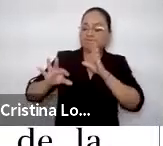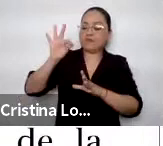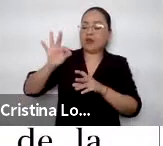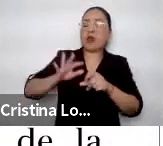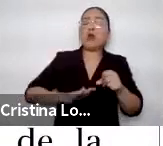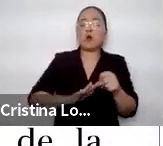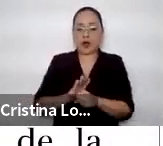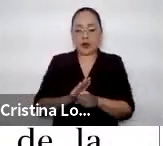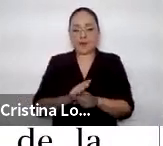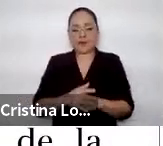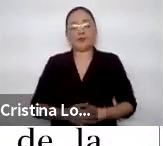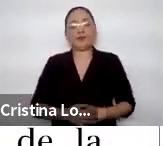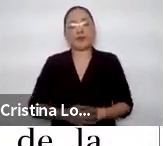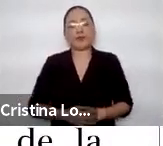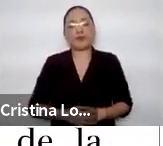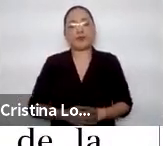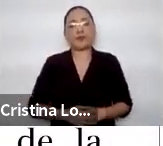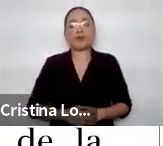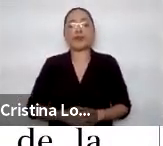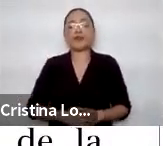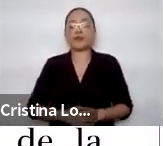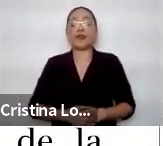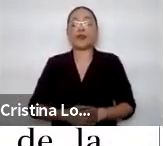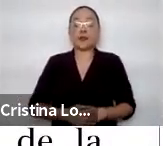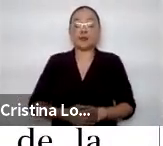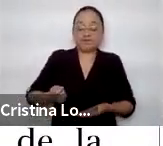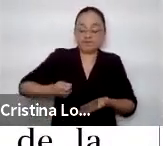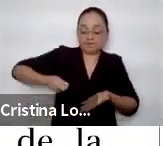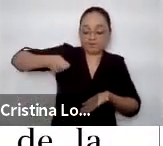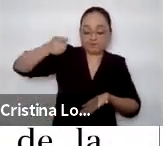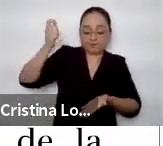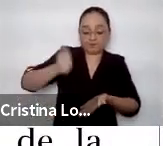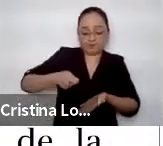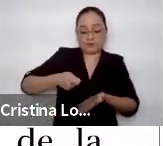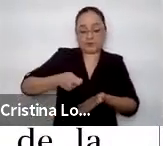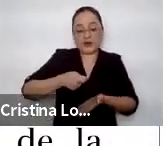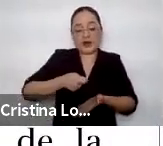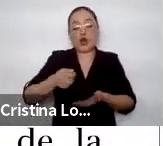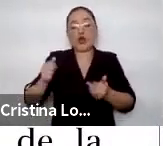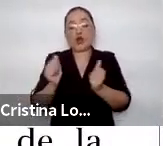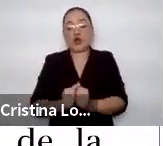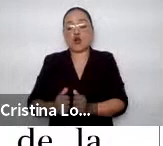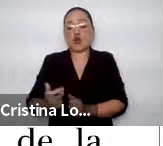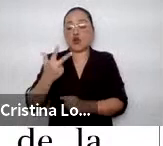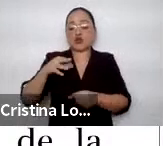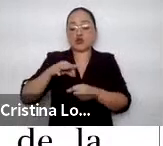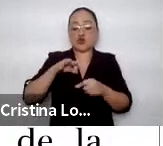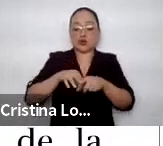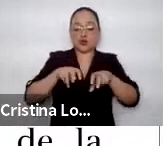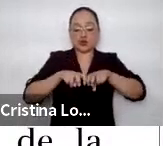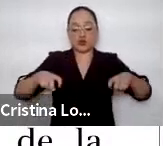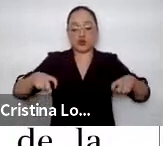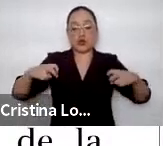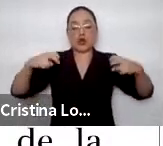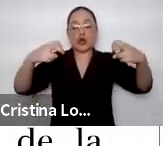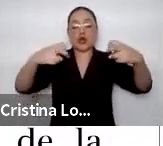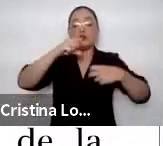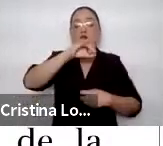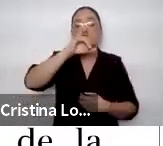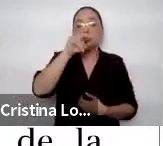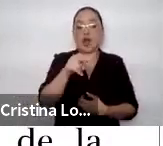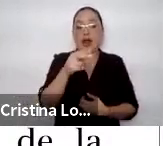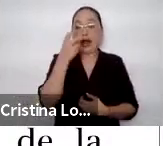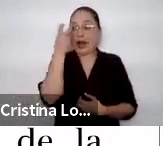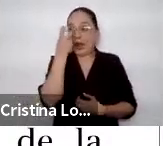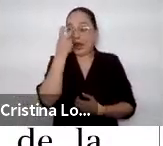las decisiones de las sentencias aprobadas por cuando menos 8 votos por el Pleno de la Suprema Corte van a